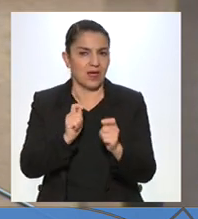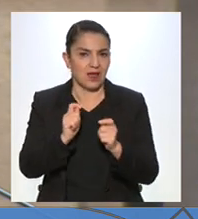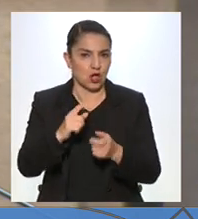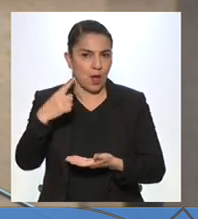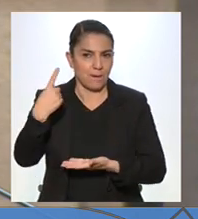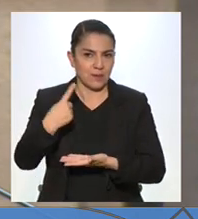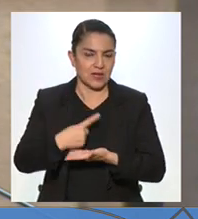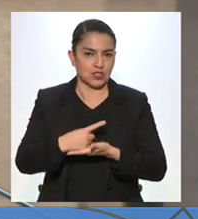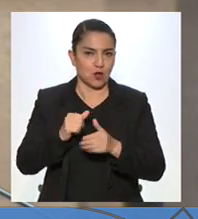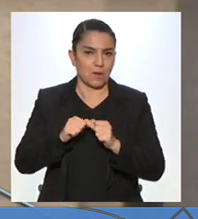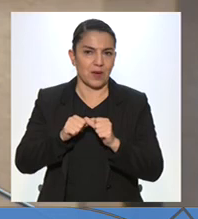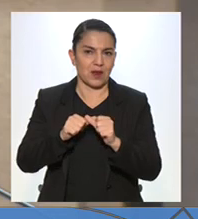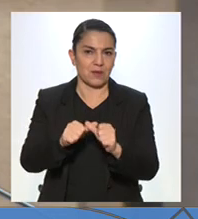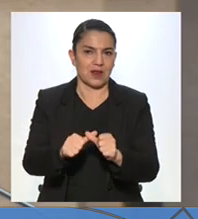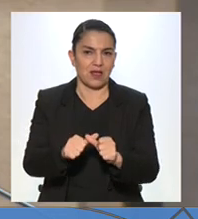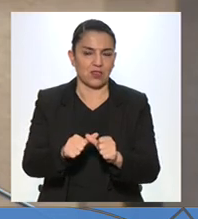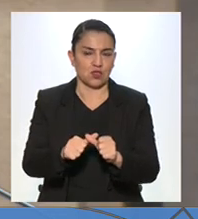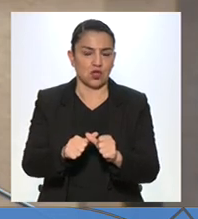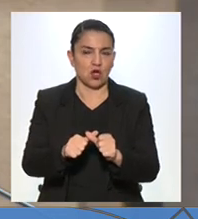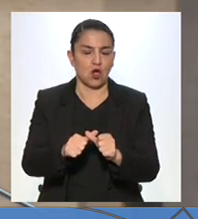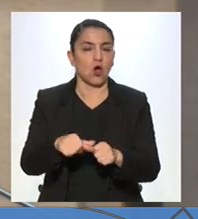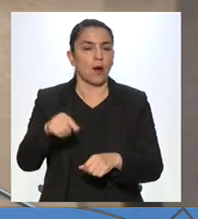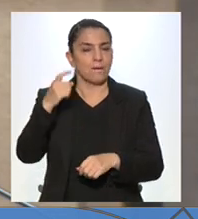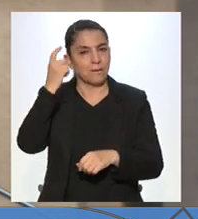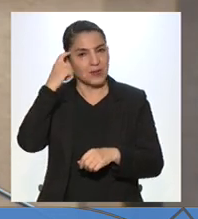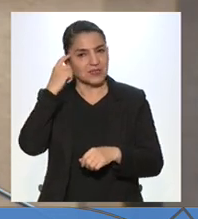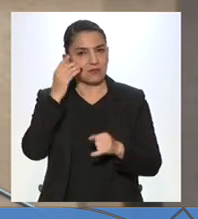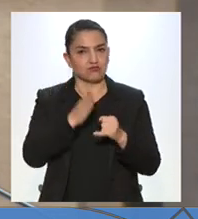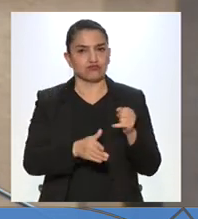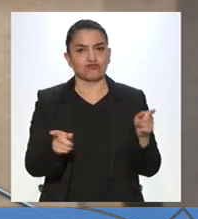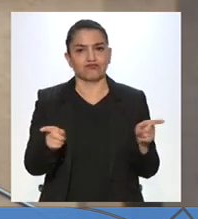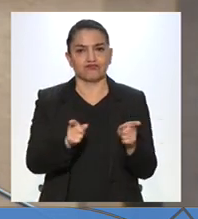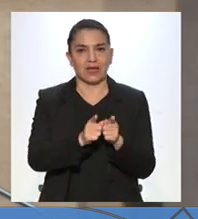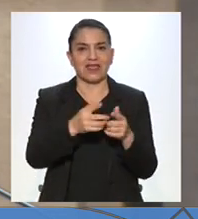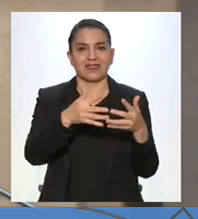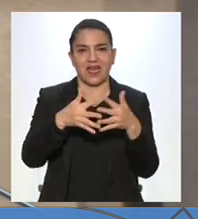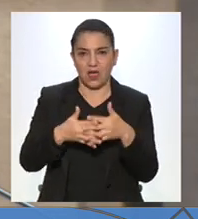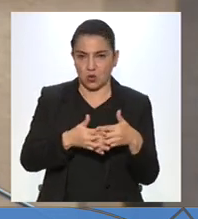sean más permanentes que lo transitorio que se ve en Estados Unidos.